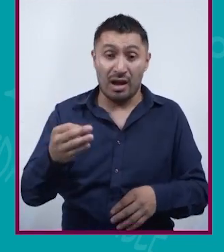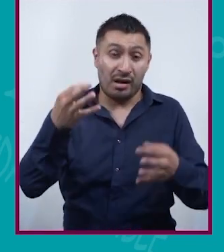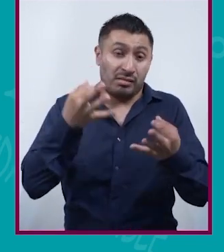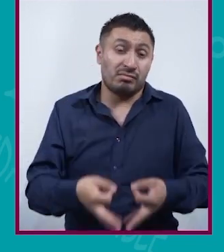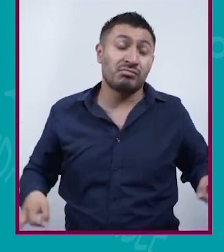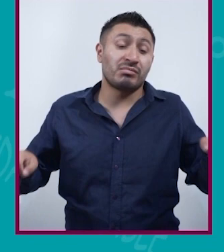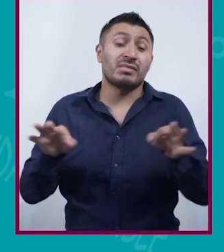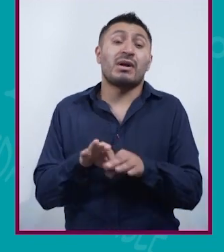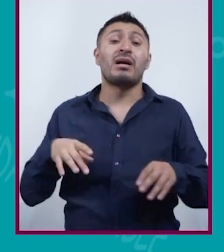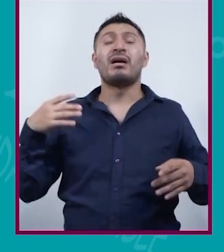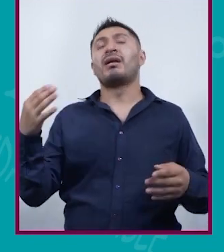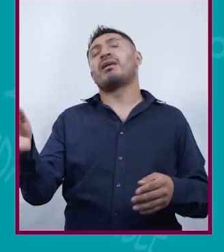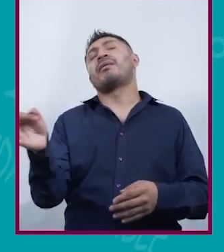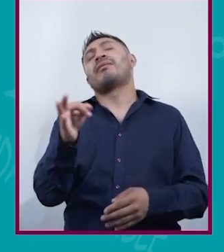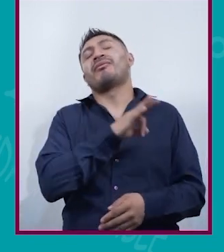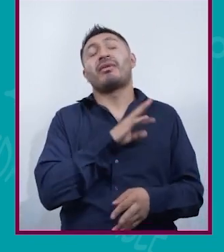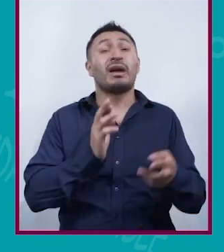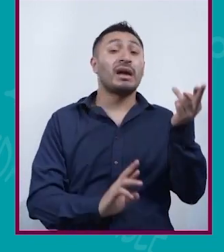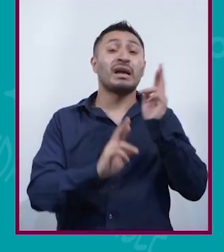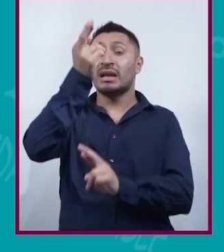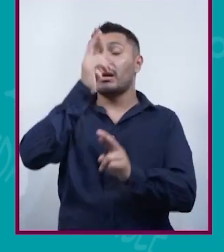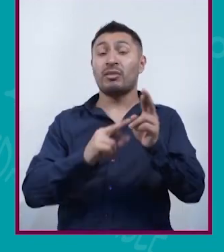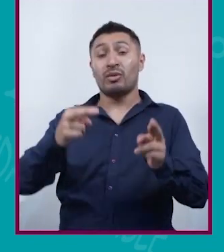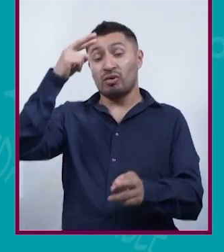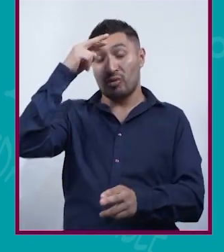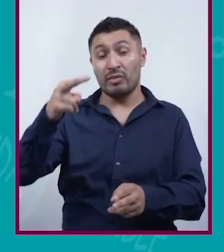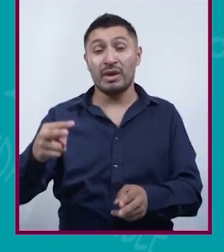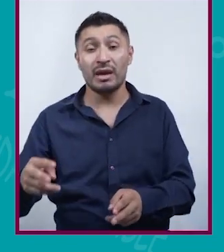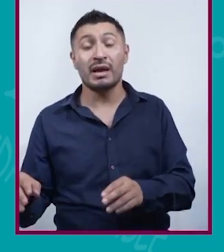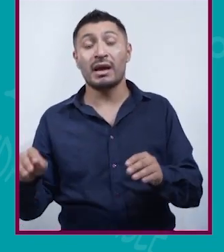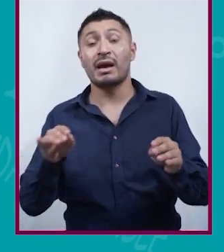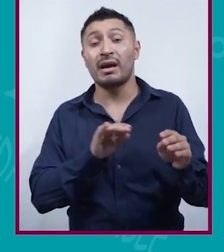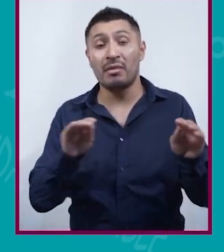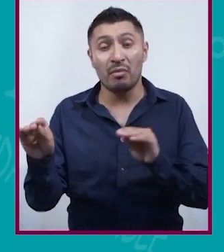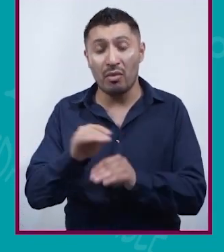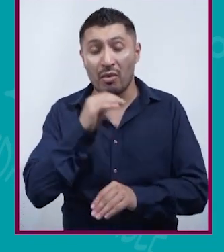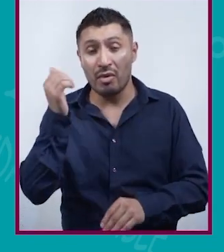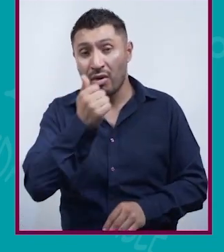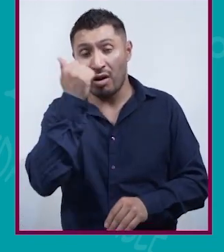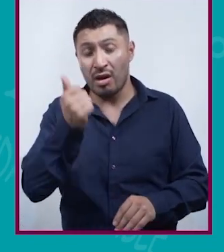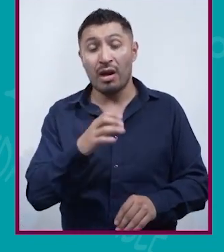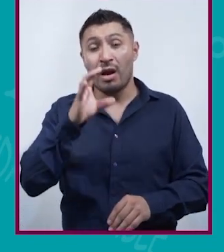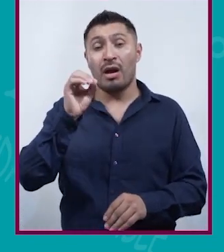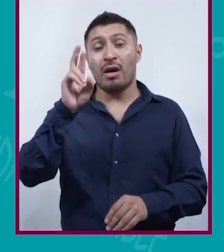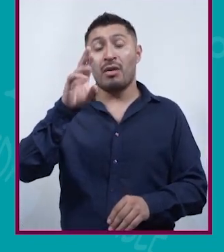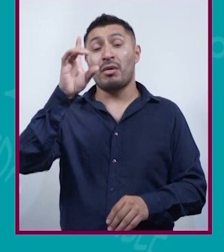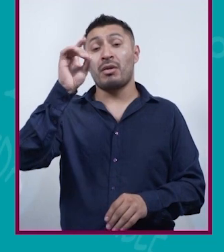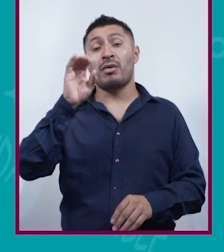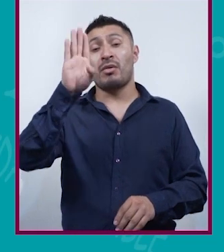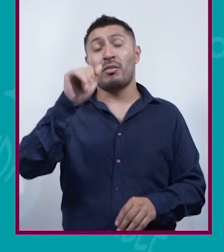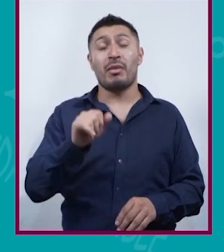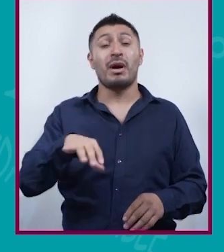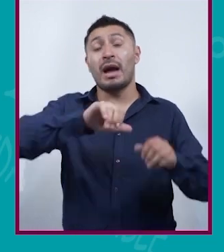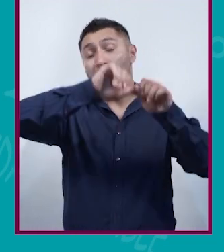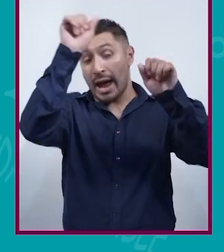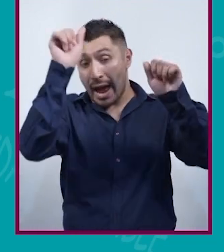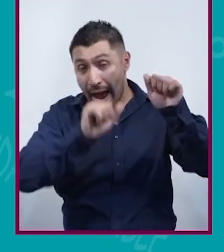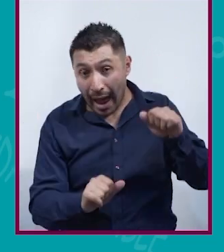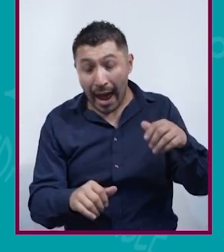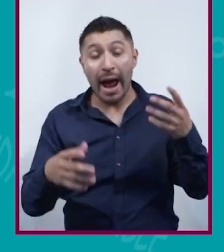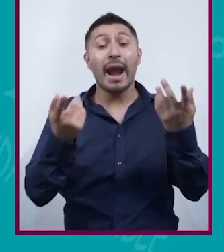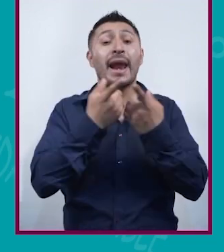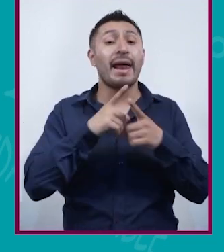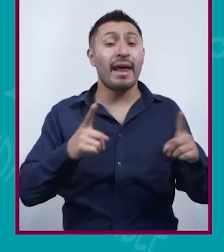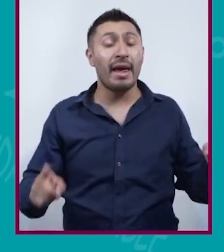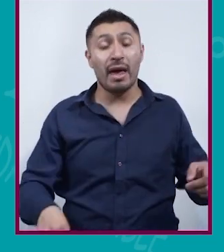grandes momentos esperanzadores, la Revolución Mexicana, el movimiento estudiantil de Córdoba, el arte que